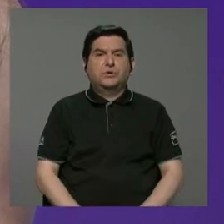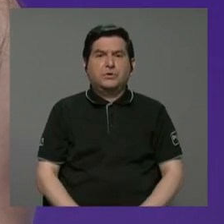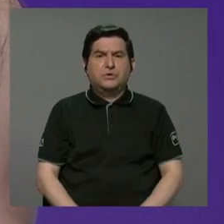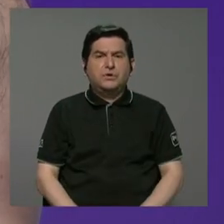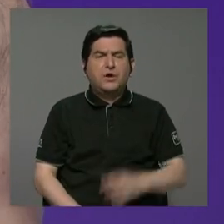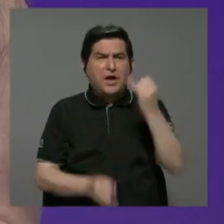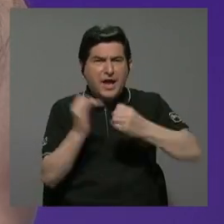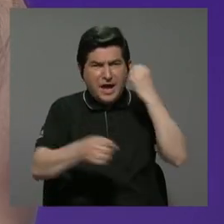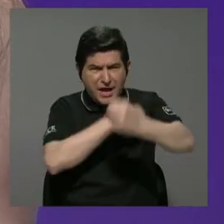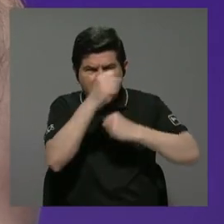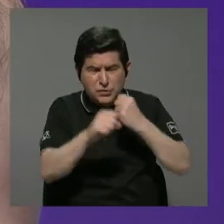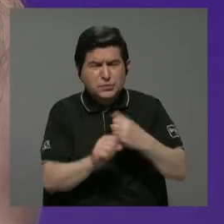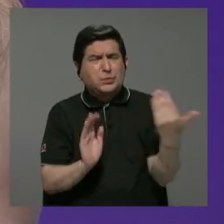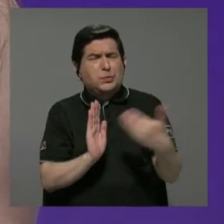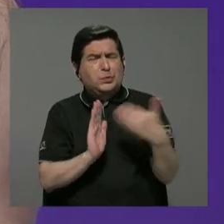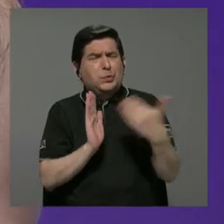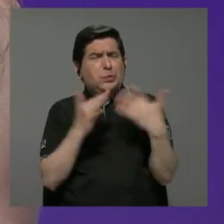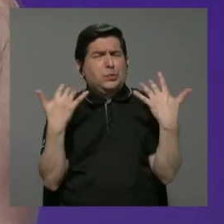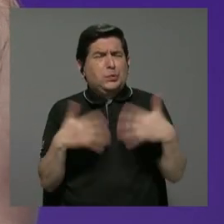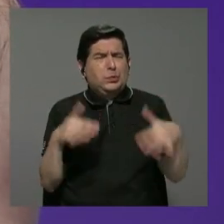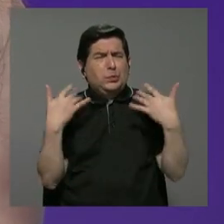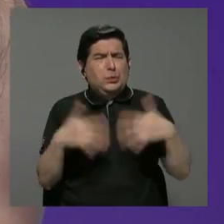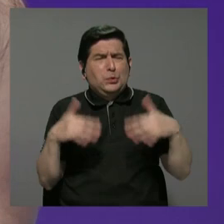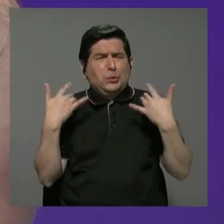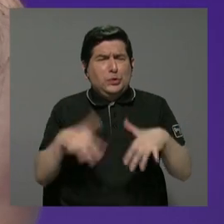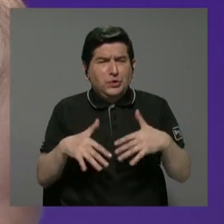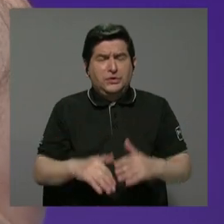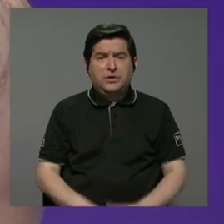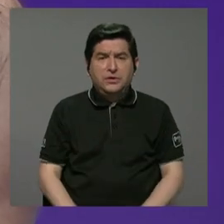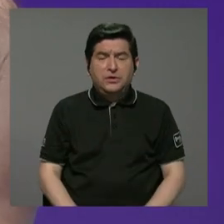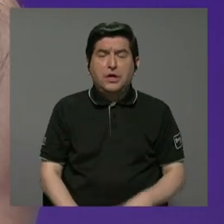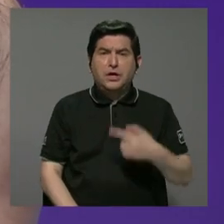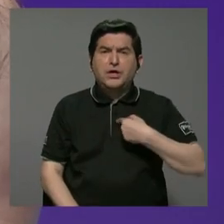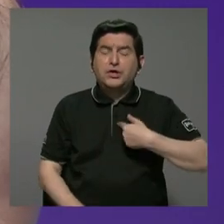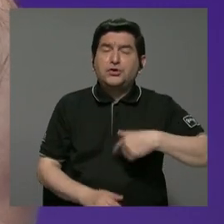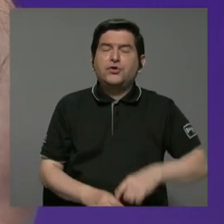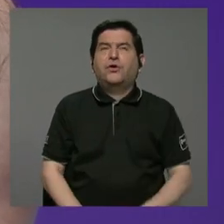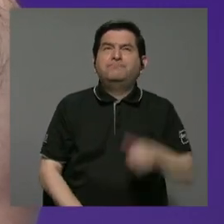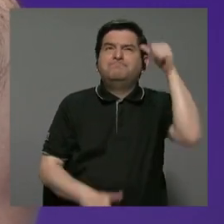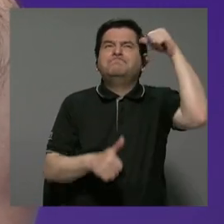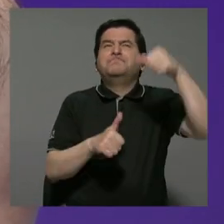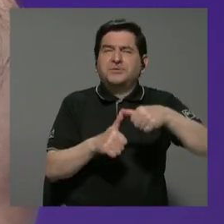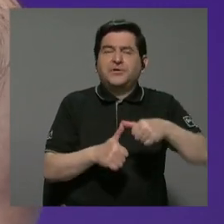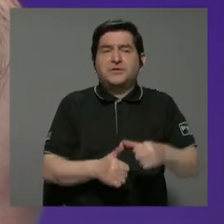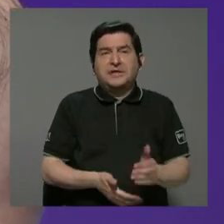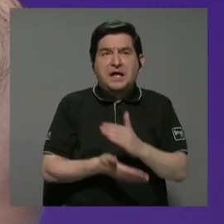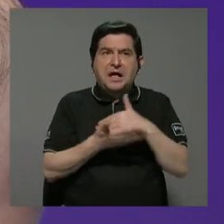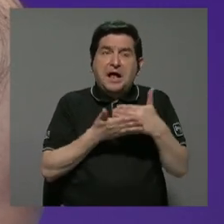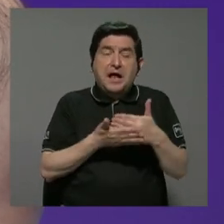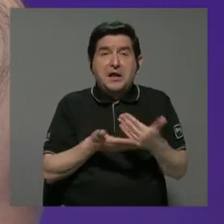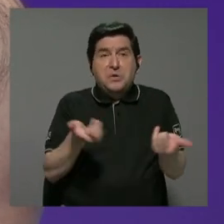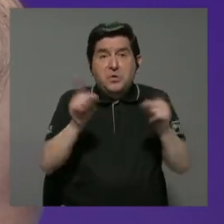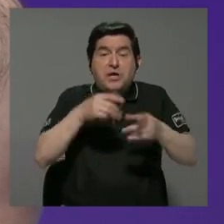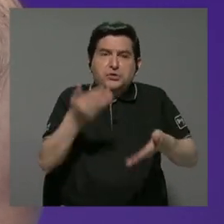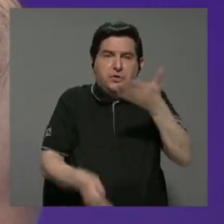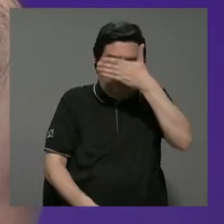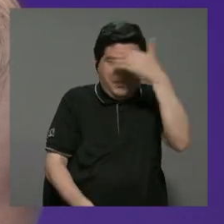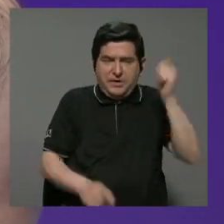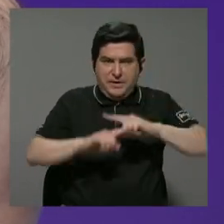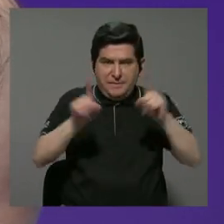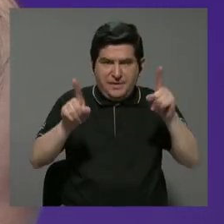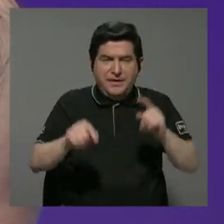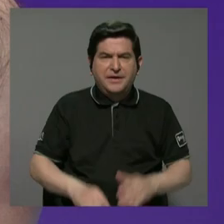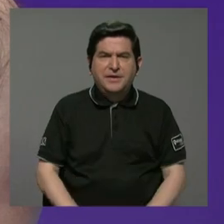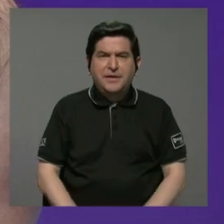que en los últimos años ha sido muy golpeado, muy golpeado. Y tal vez voy a recapitular, de repente se me olviden algunos de los hechos, pero no podemos. Tal